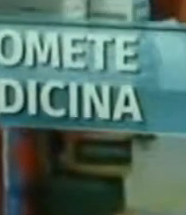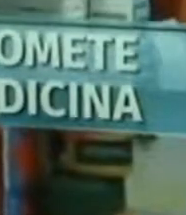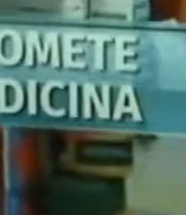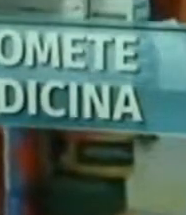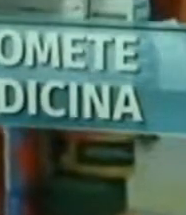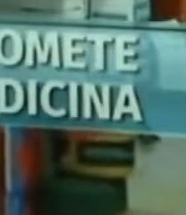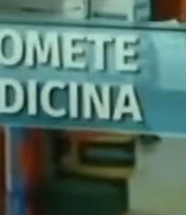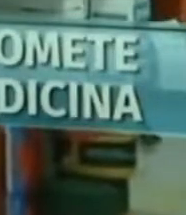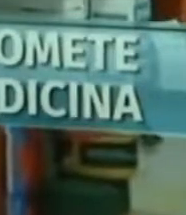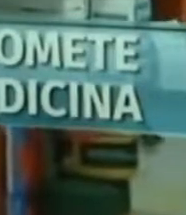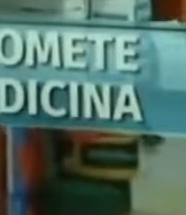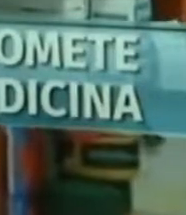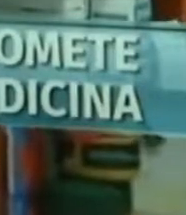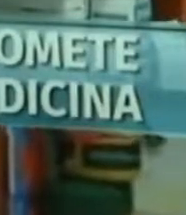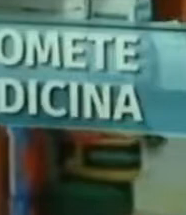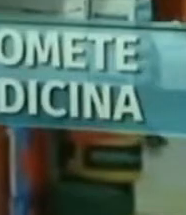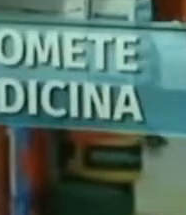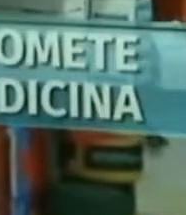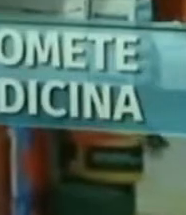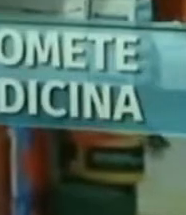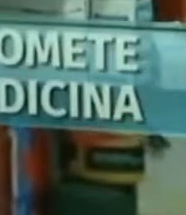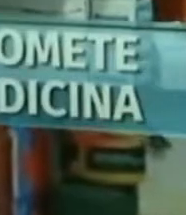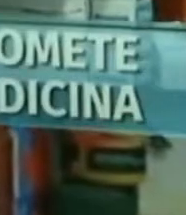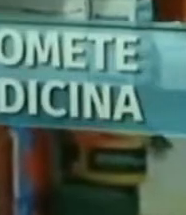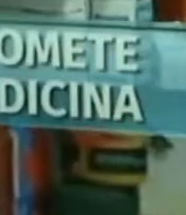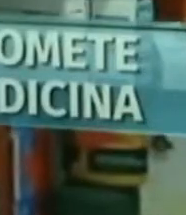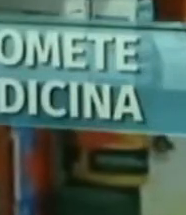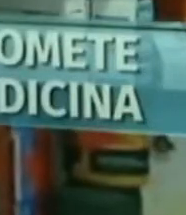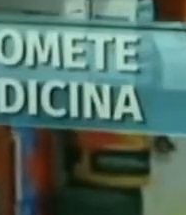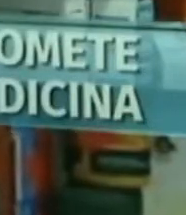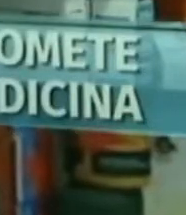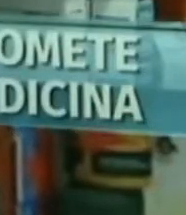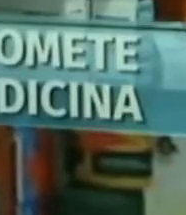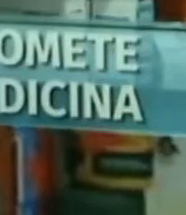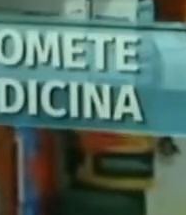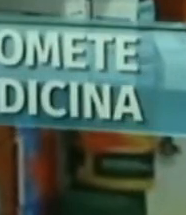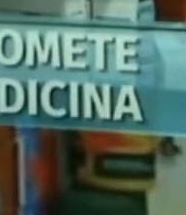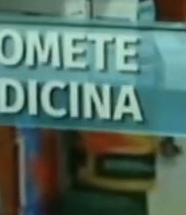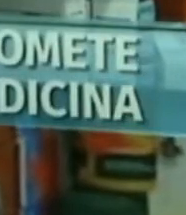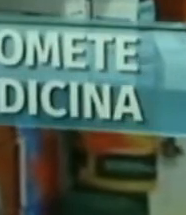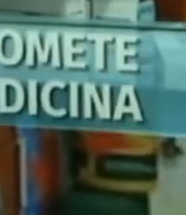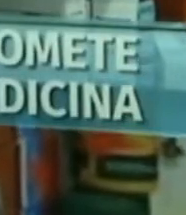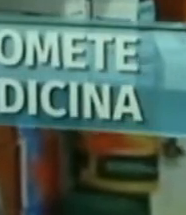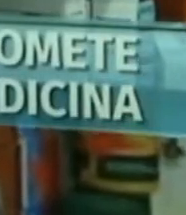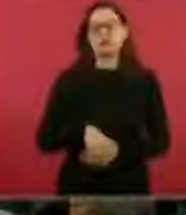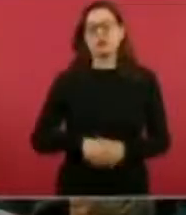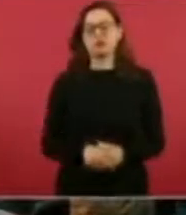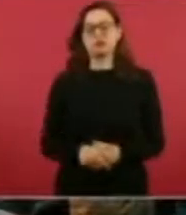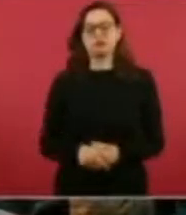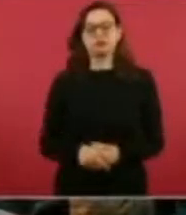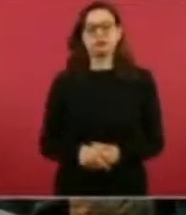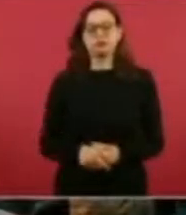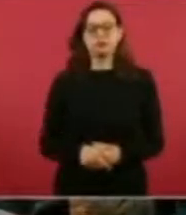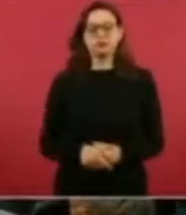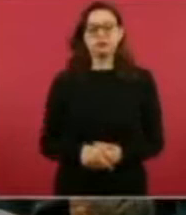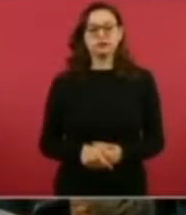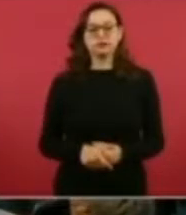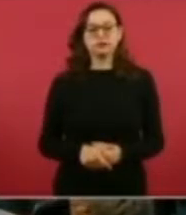por medicamentos ni consultas y asegura que ya hay un abasto del 90% de medicamentos.